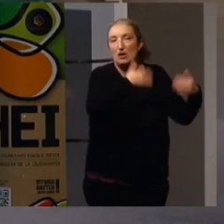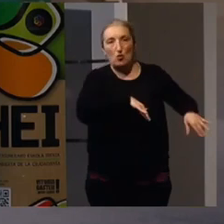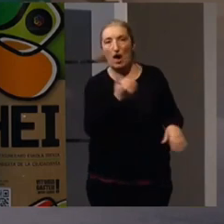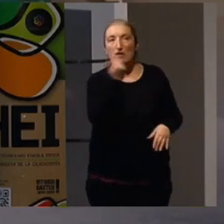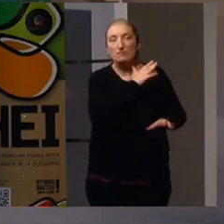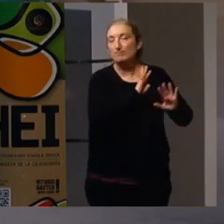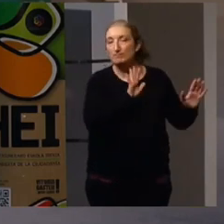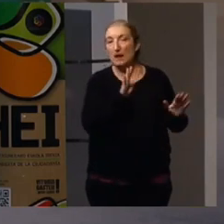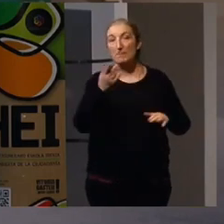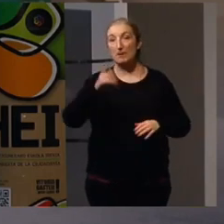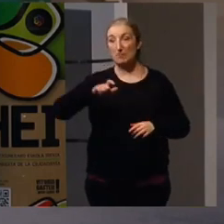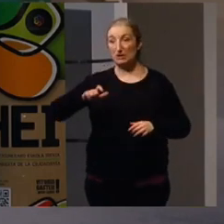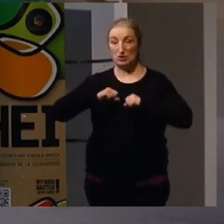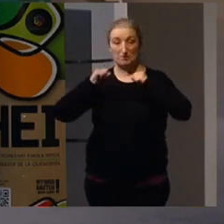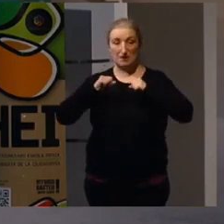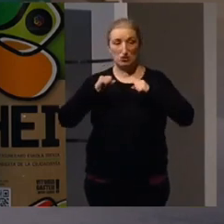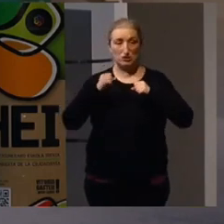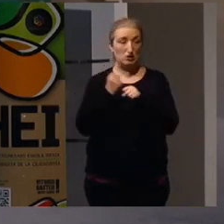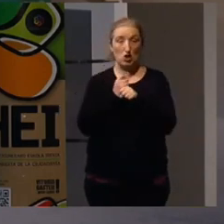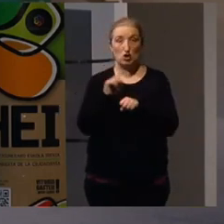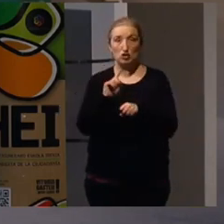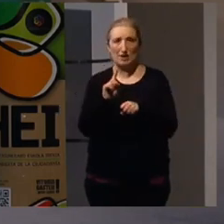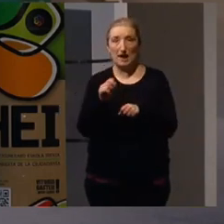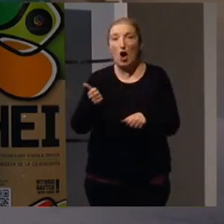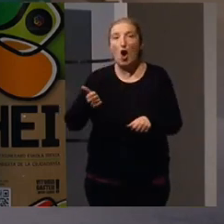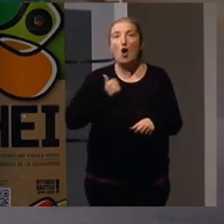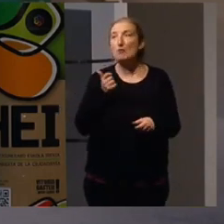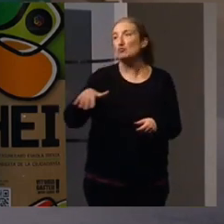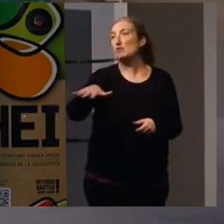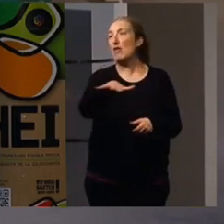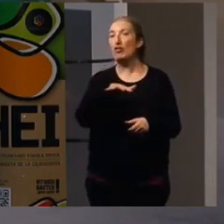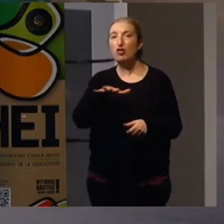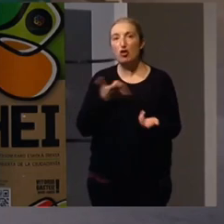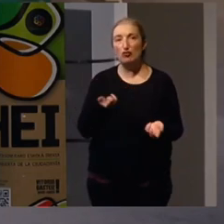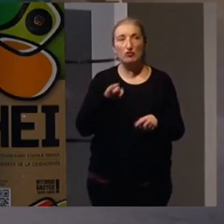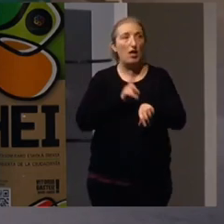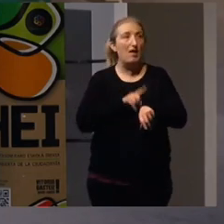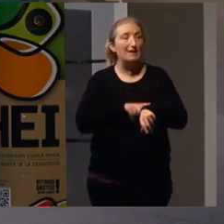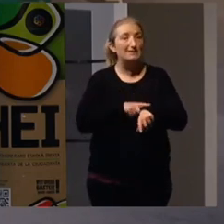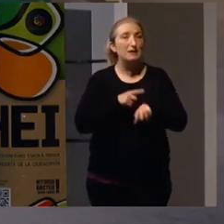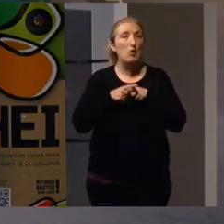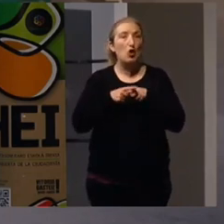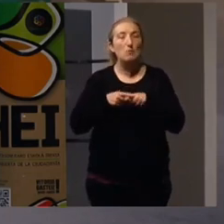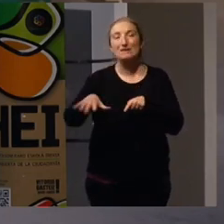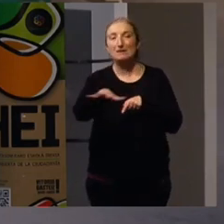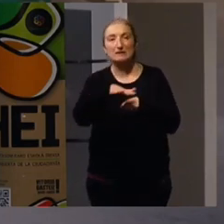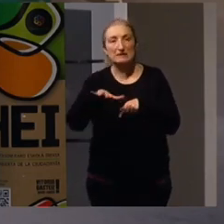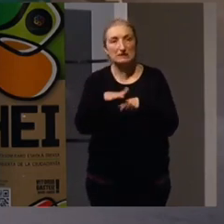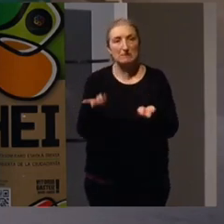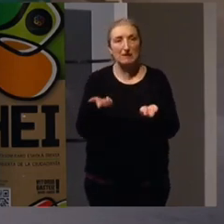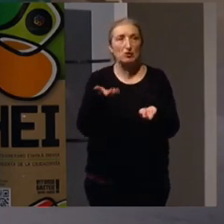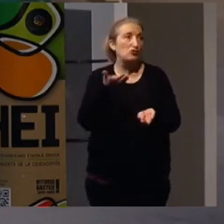Pero es muy difícil que las personas mayores que ya no trabajan tengan la oportunidad de pasar tiempo, de compartir espacios y de